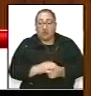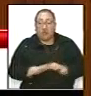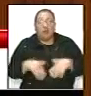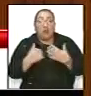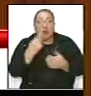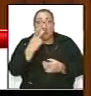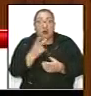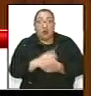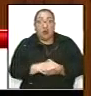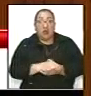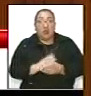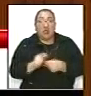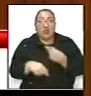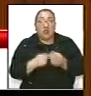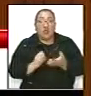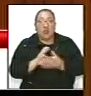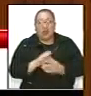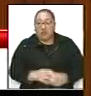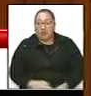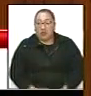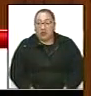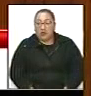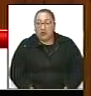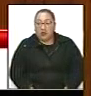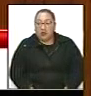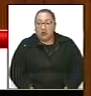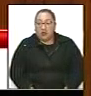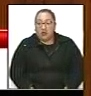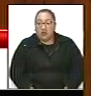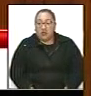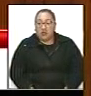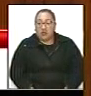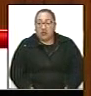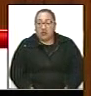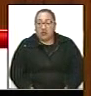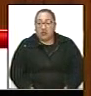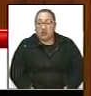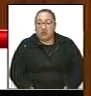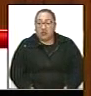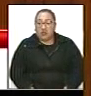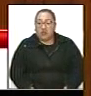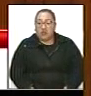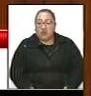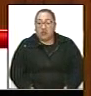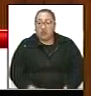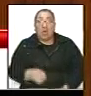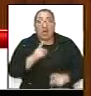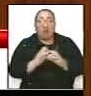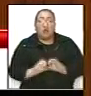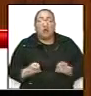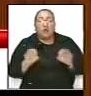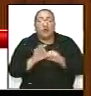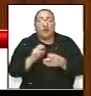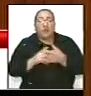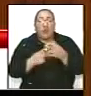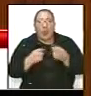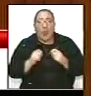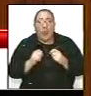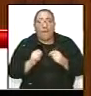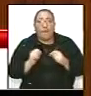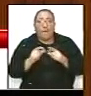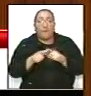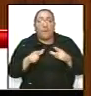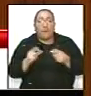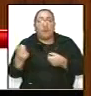Podemos ver en la siguiente lámina algo que es fundamental. Se trata de los espacios